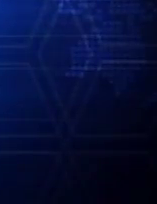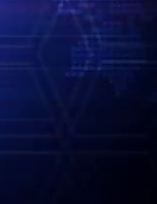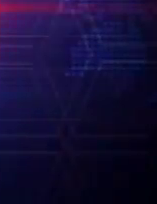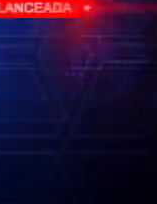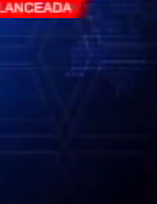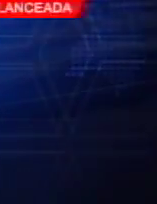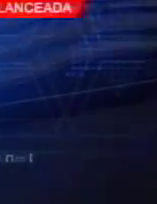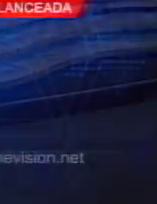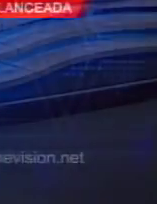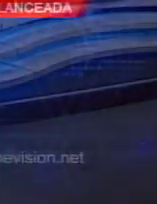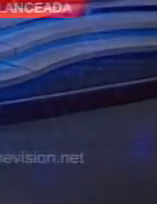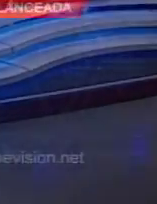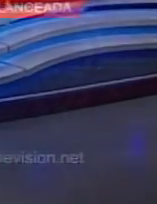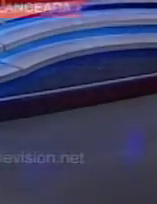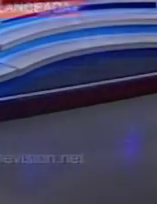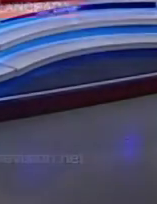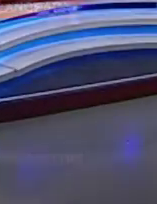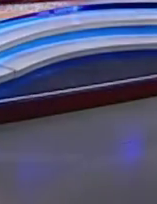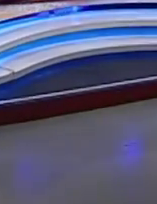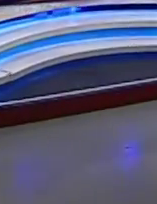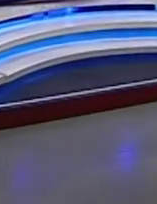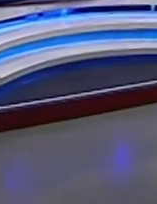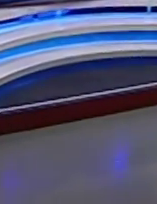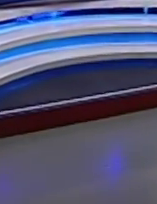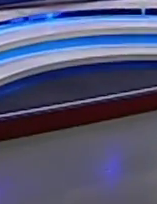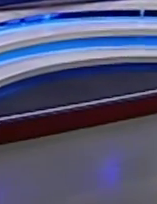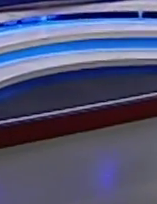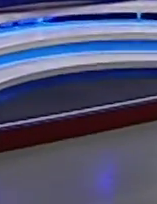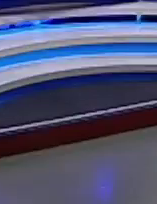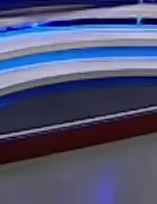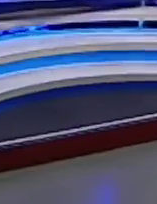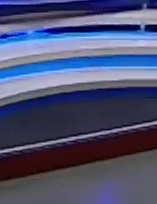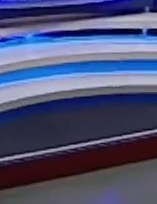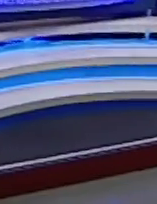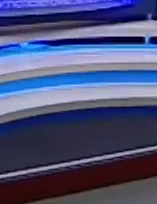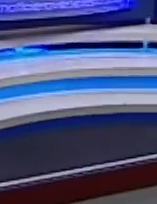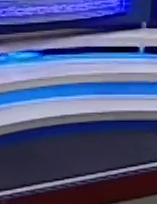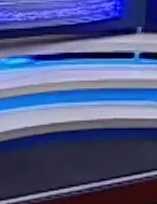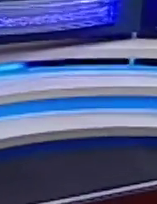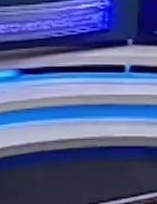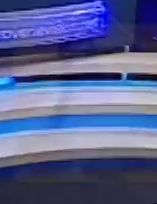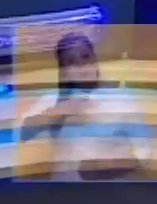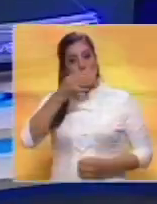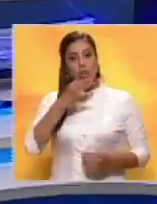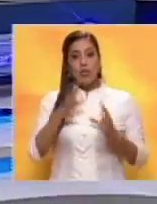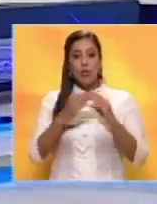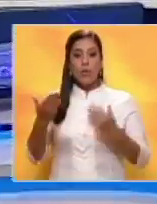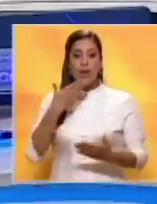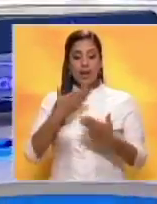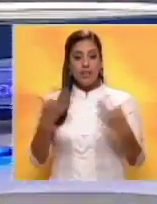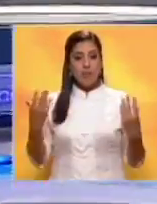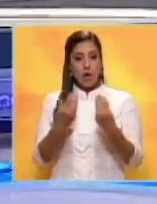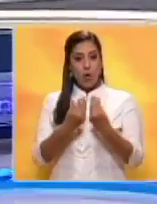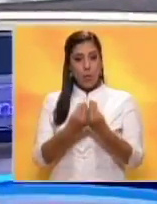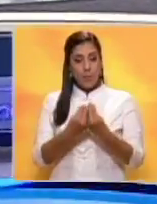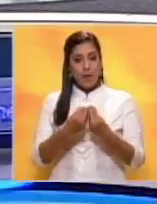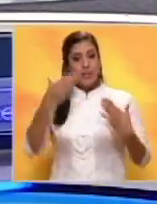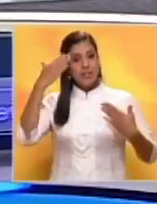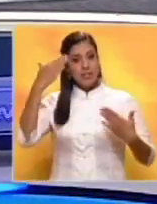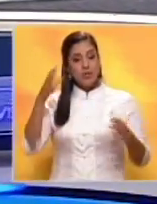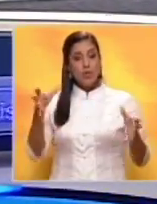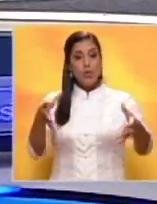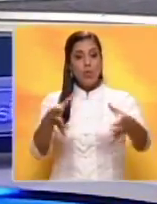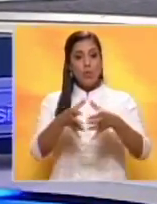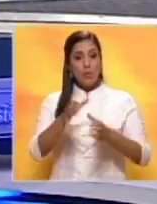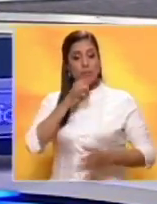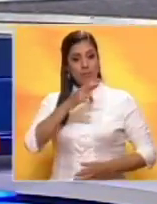¿Cómo? Noticiero Venevisión. Información justa y balanceada. Muy buenas tardes, gracias por acompañarnos. Les saludamos